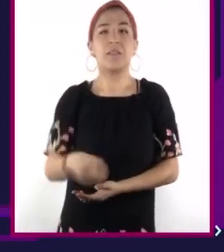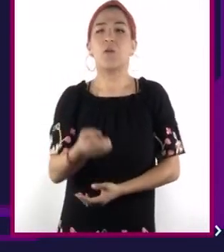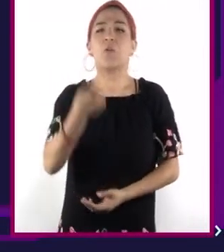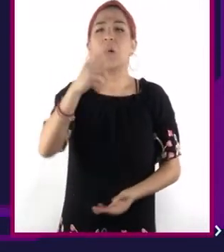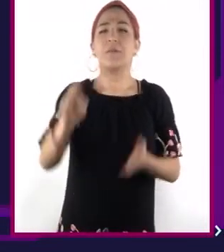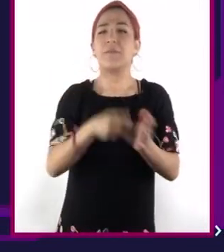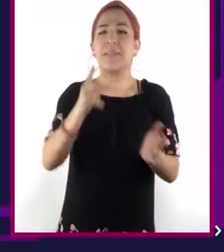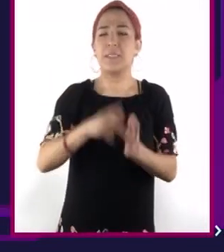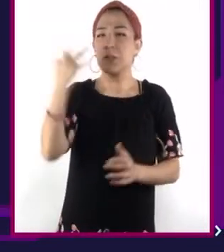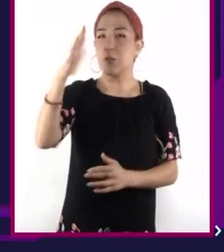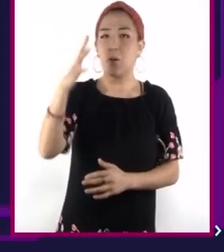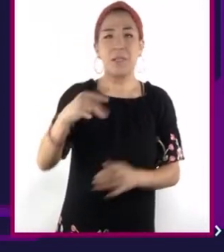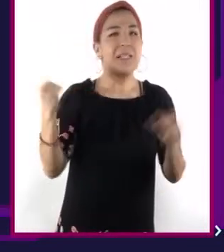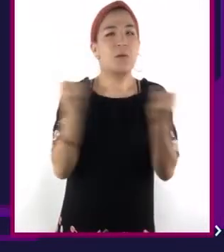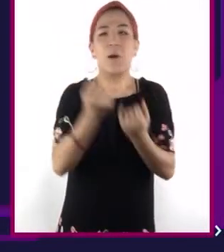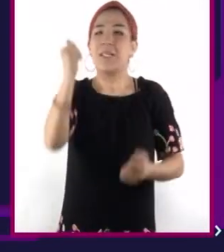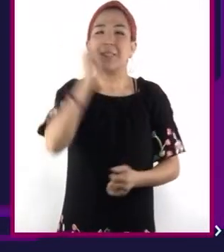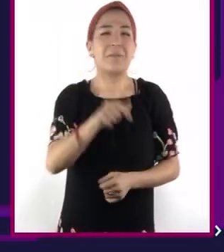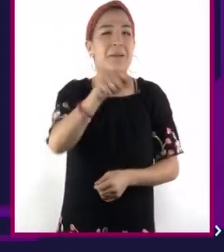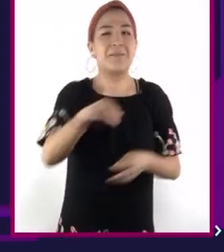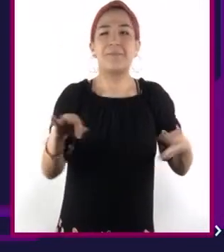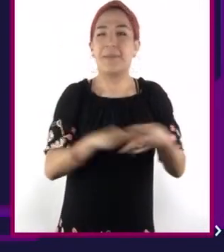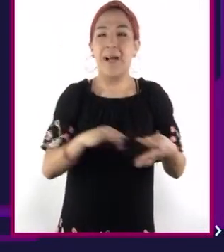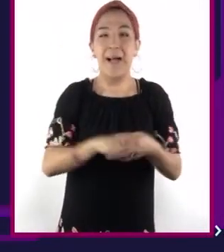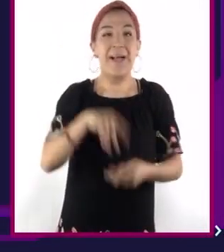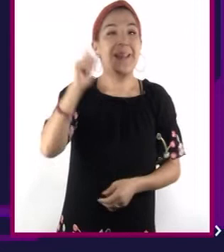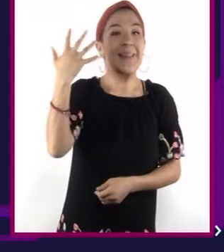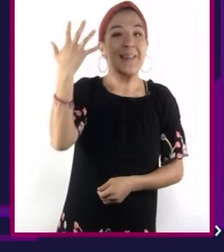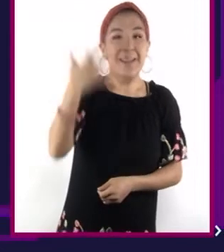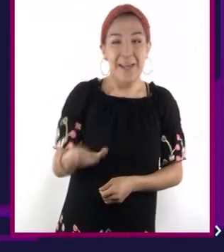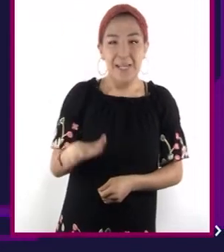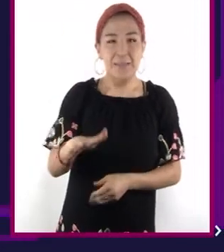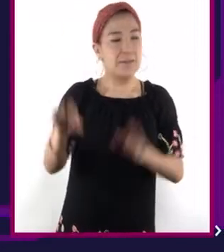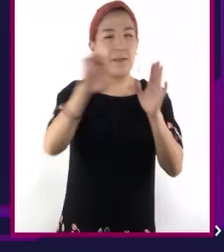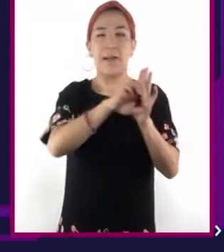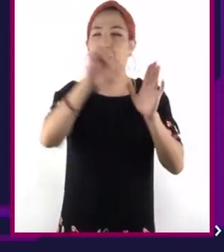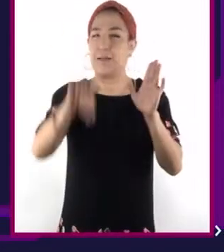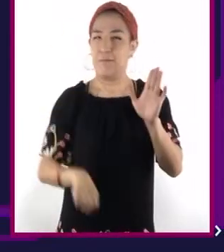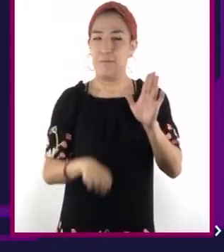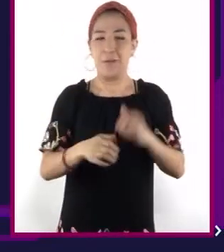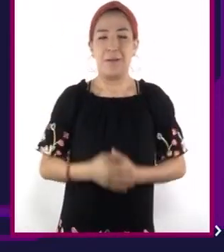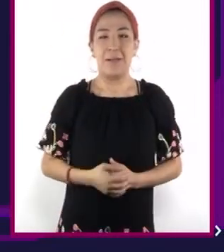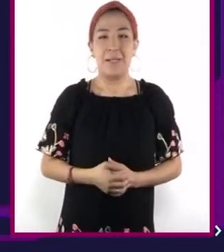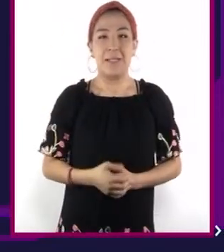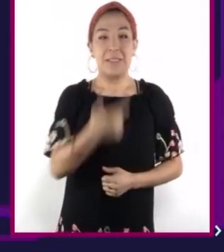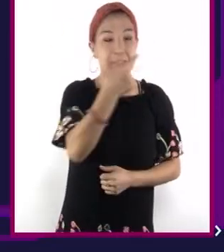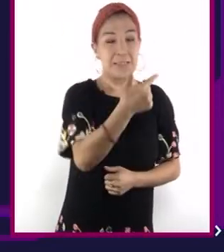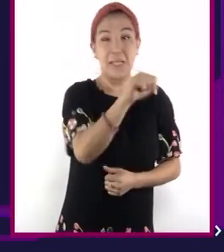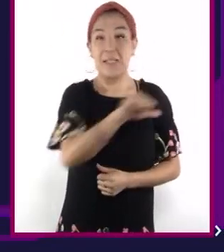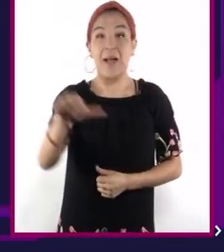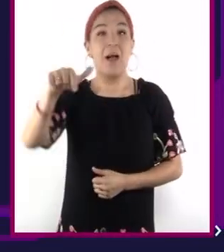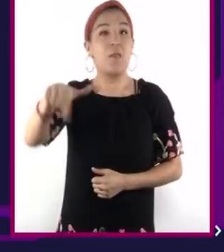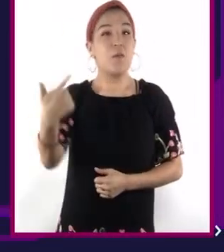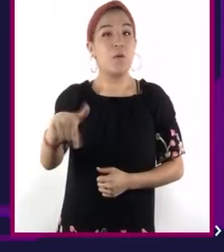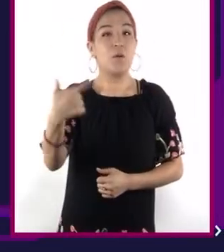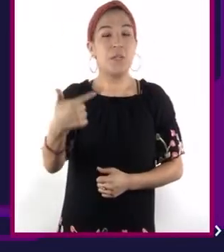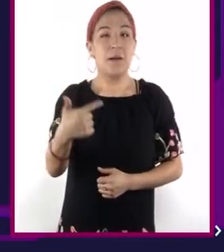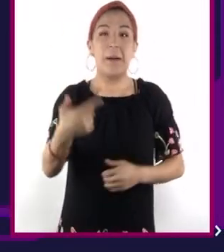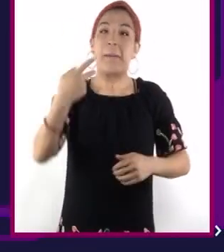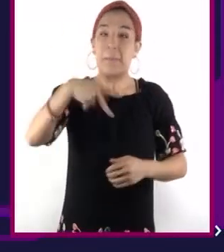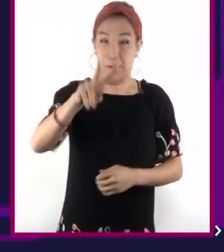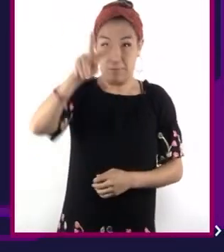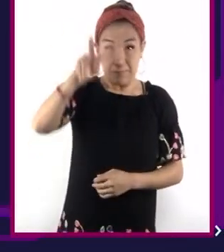soles siempre será muy cercana a 10. Por ejemplo, de 7 a 12. Pero